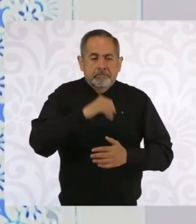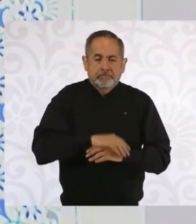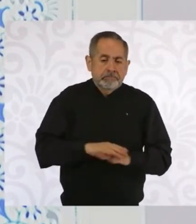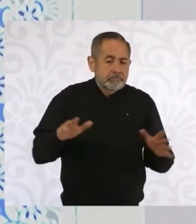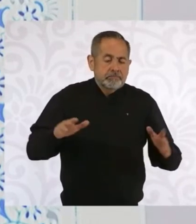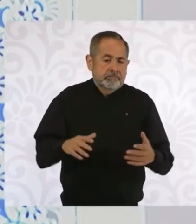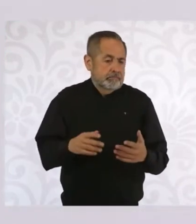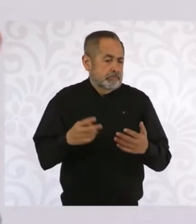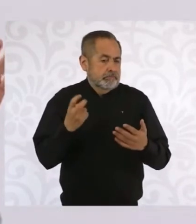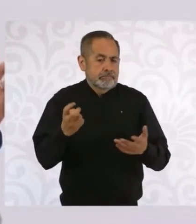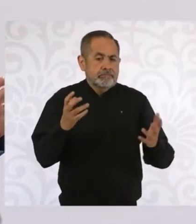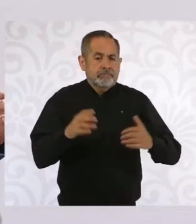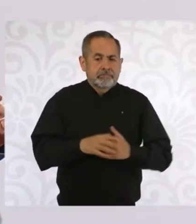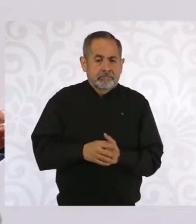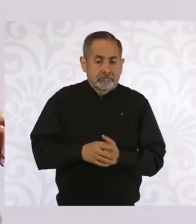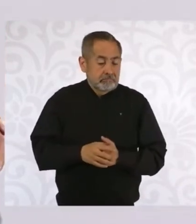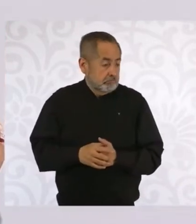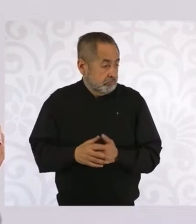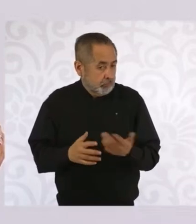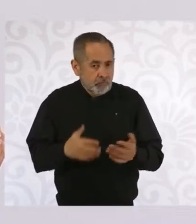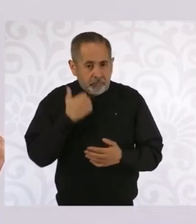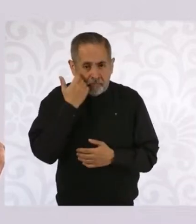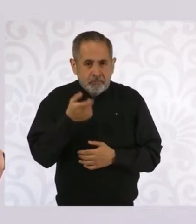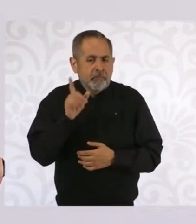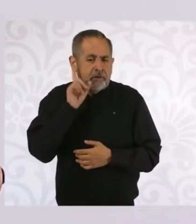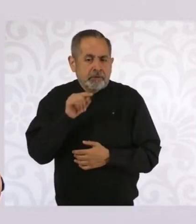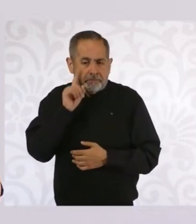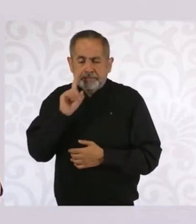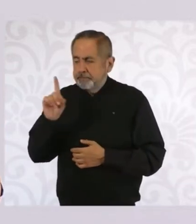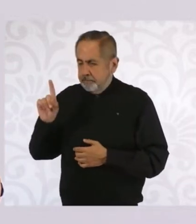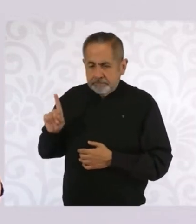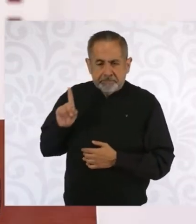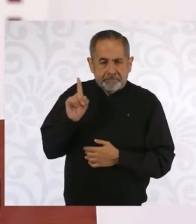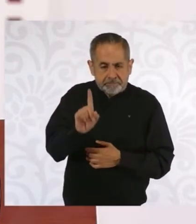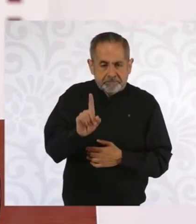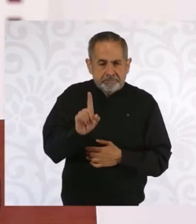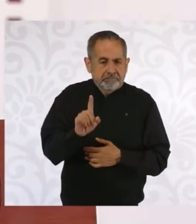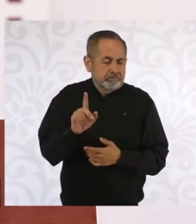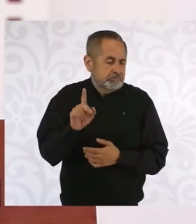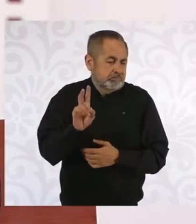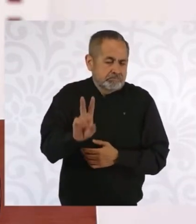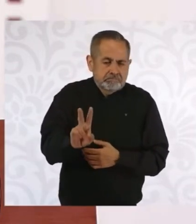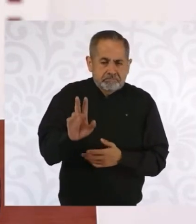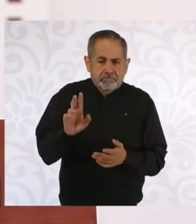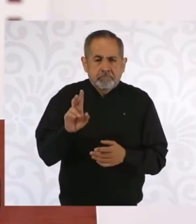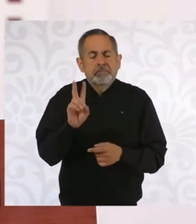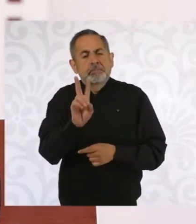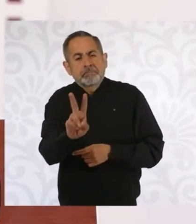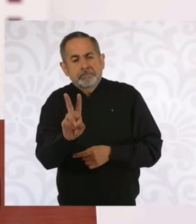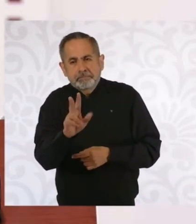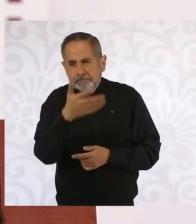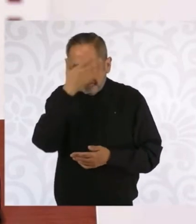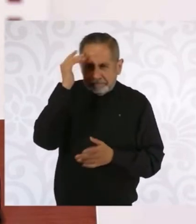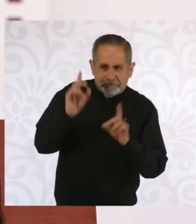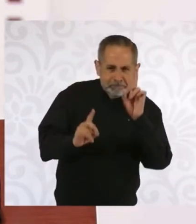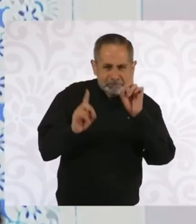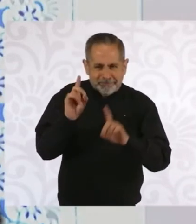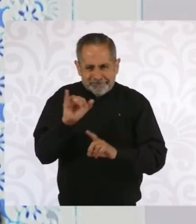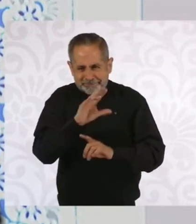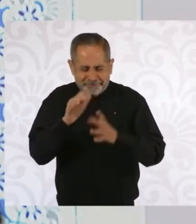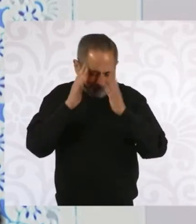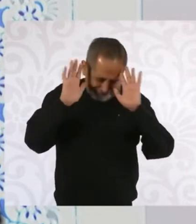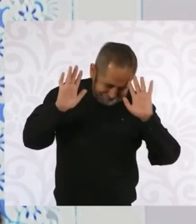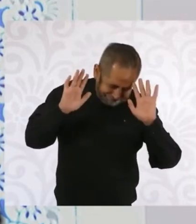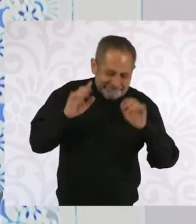Entonces, podemos traer, si gustan, mañana, el viernes, bueno, el viernes no sé si va a haber mañanera, pero la próxima